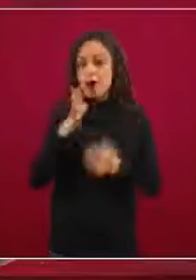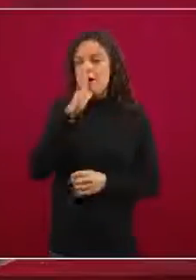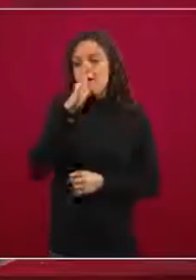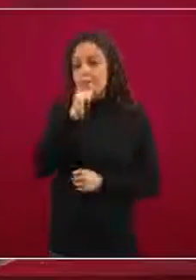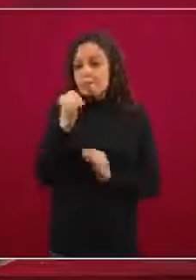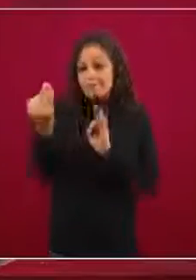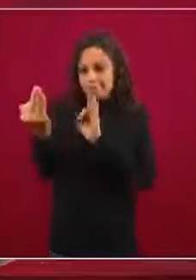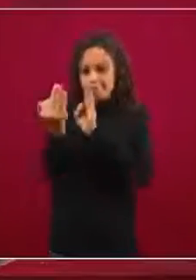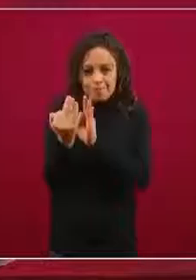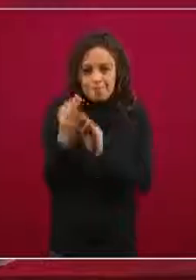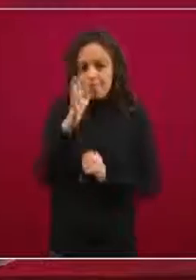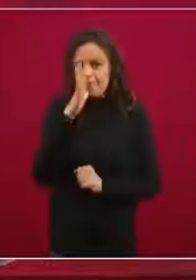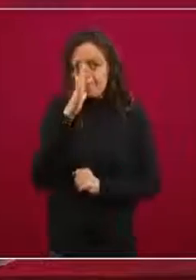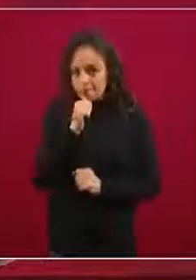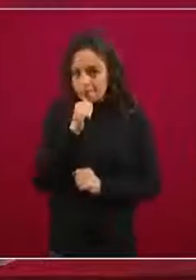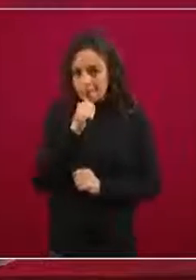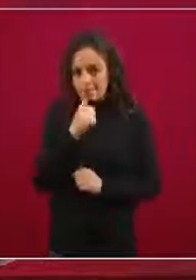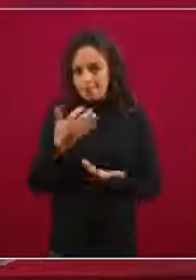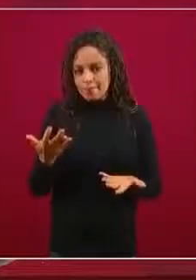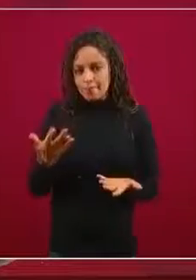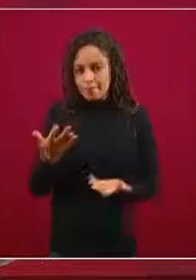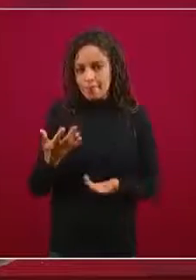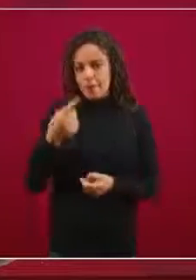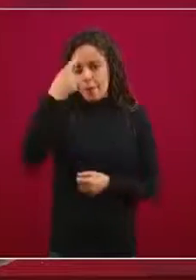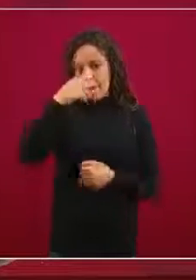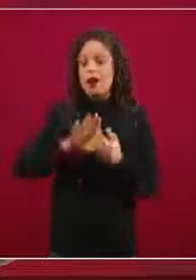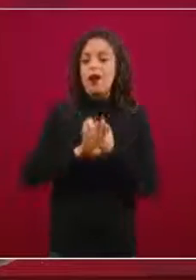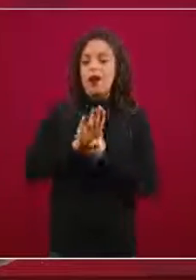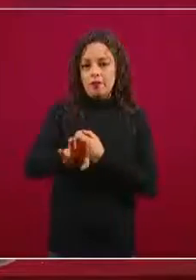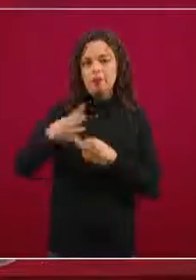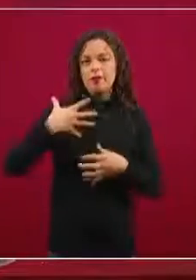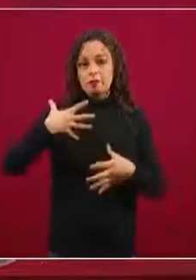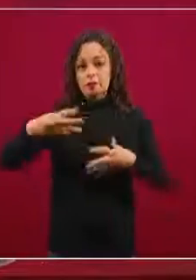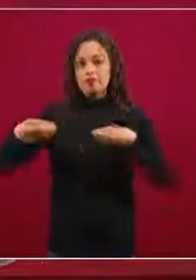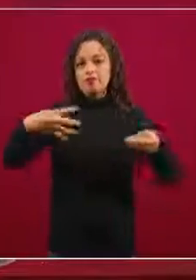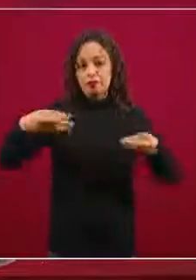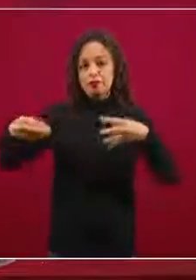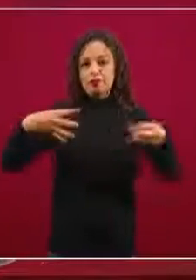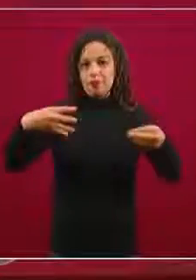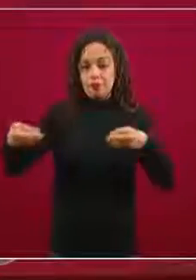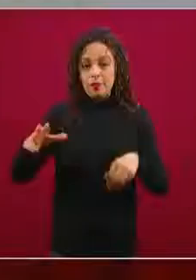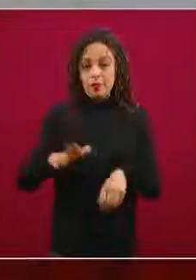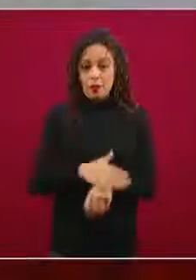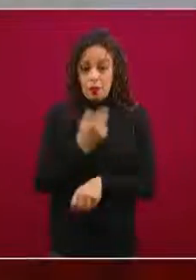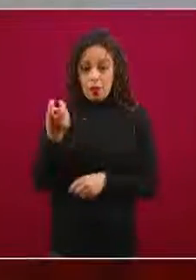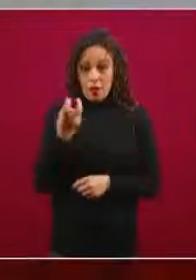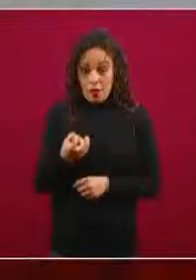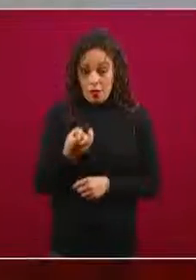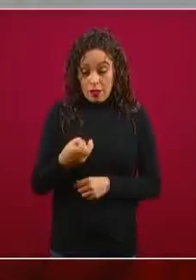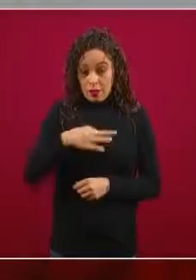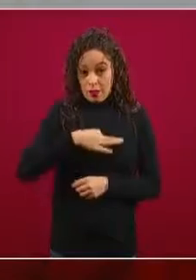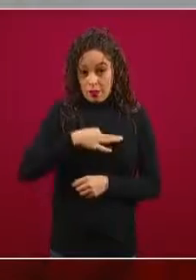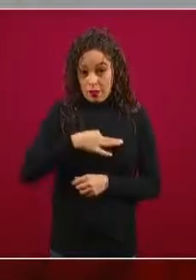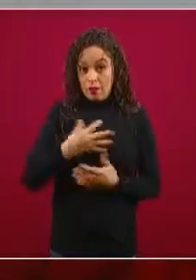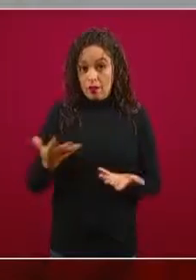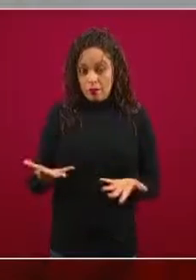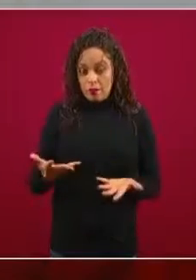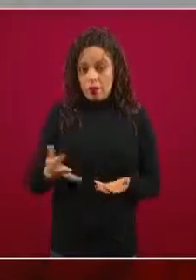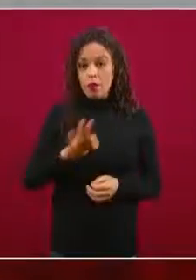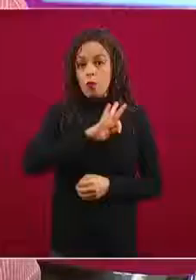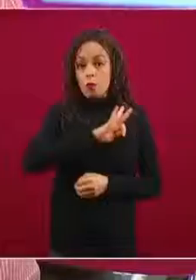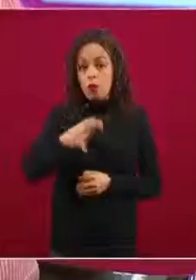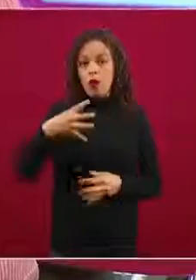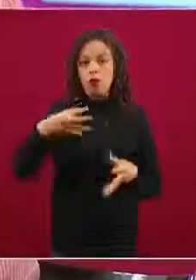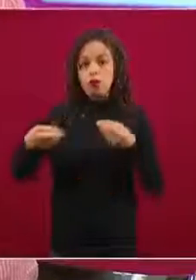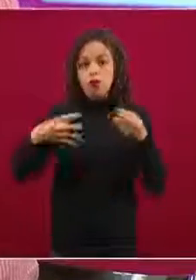la cercanía nos lleve a contagios, conociendo que esta enfermedad se transmite por vía